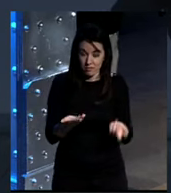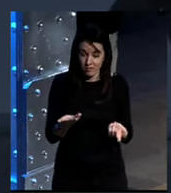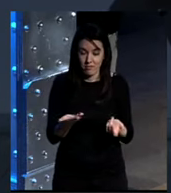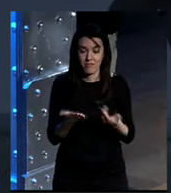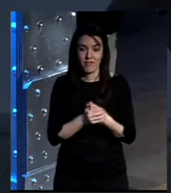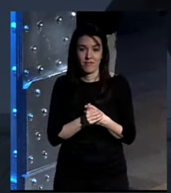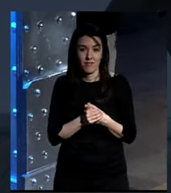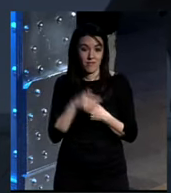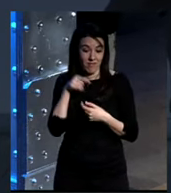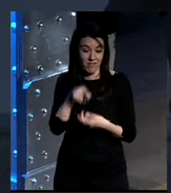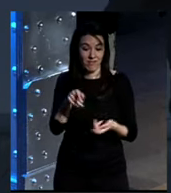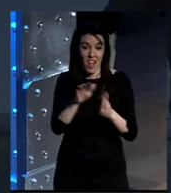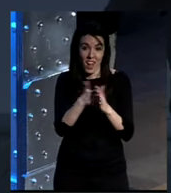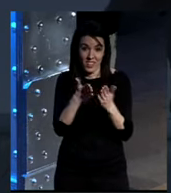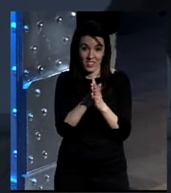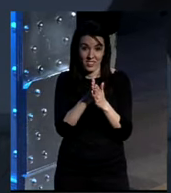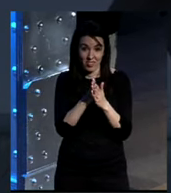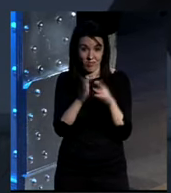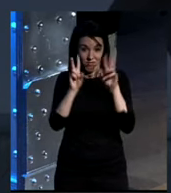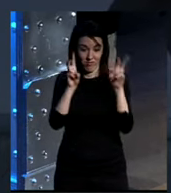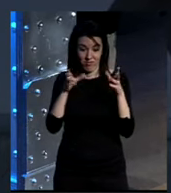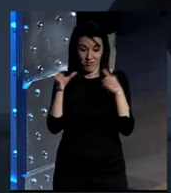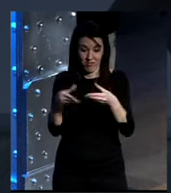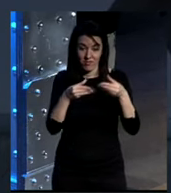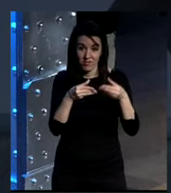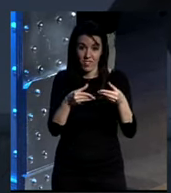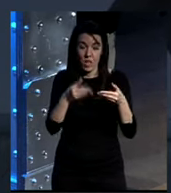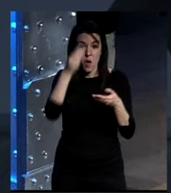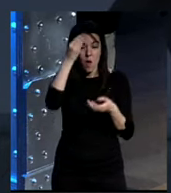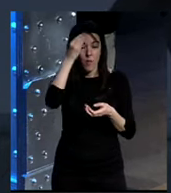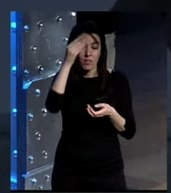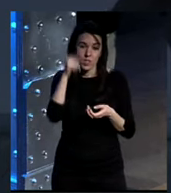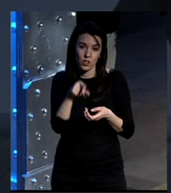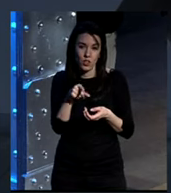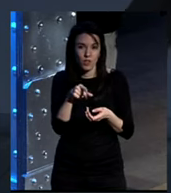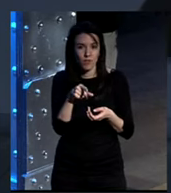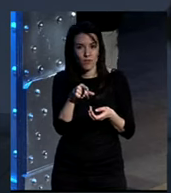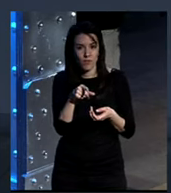está, y en fin, creo que fue un